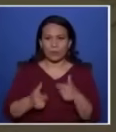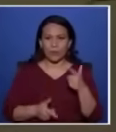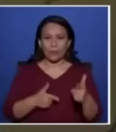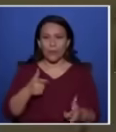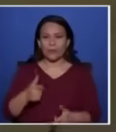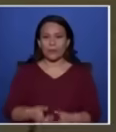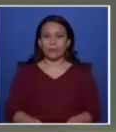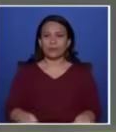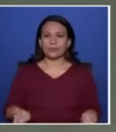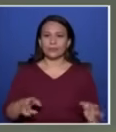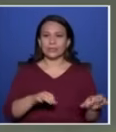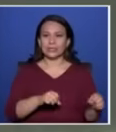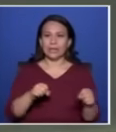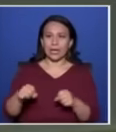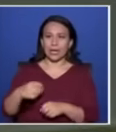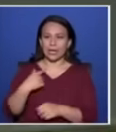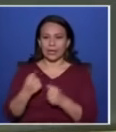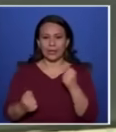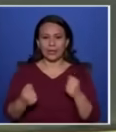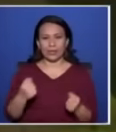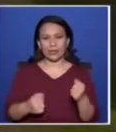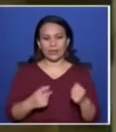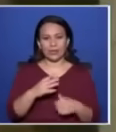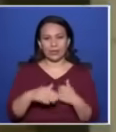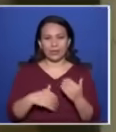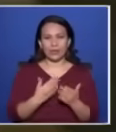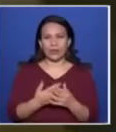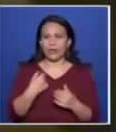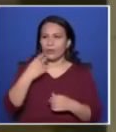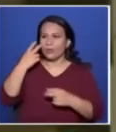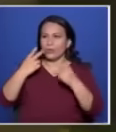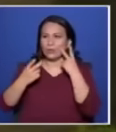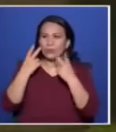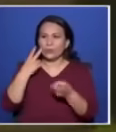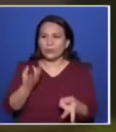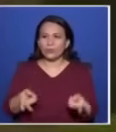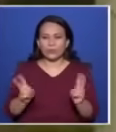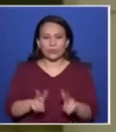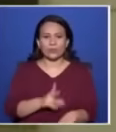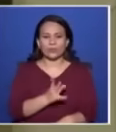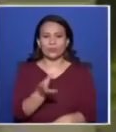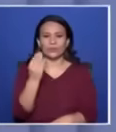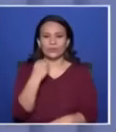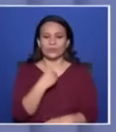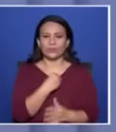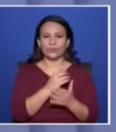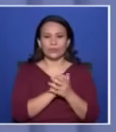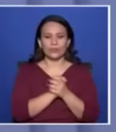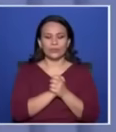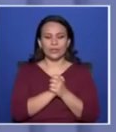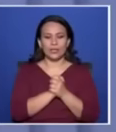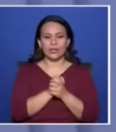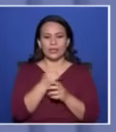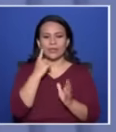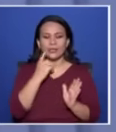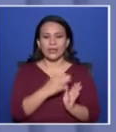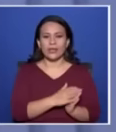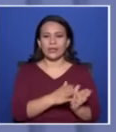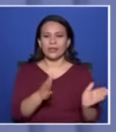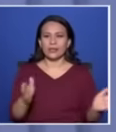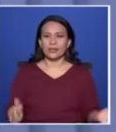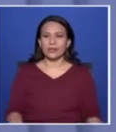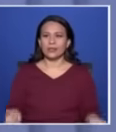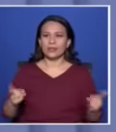retiraron el auto de la señora. En este caso, los uniformados no dieron declaraciones. Son las 7 de la mañana con